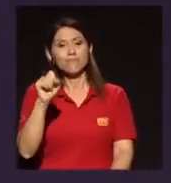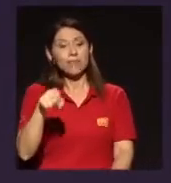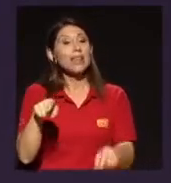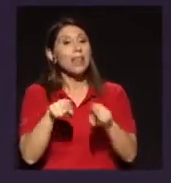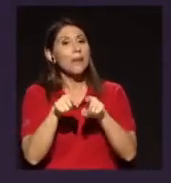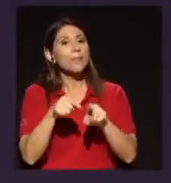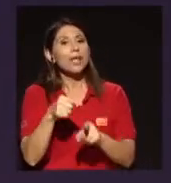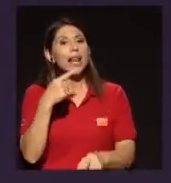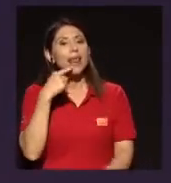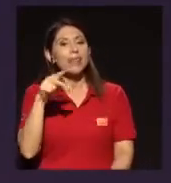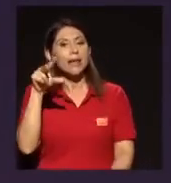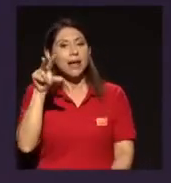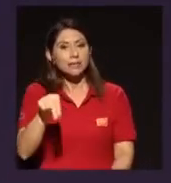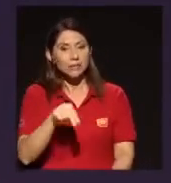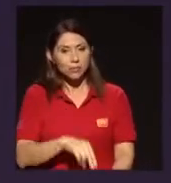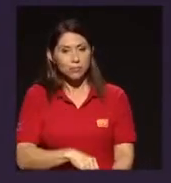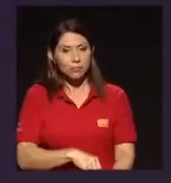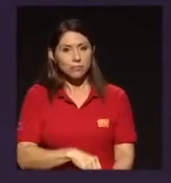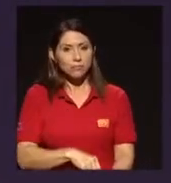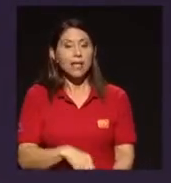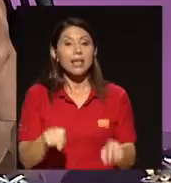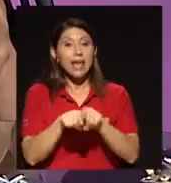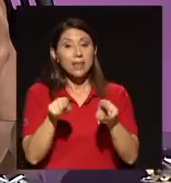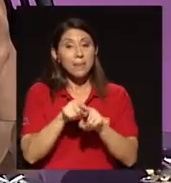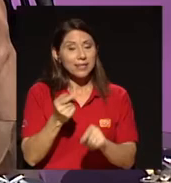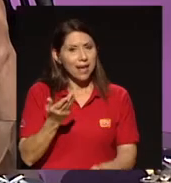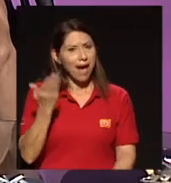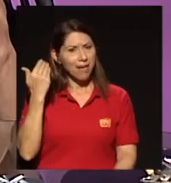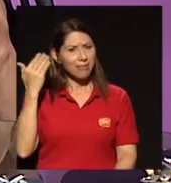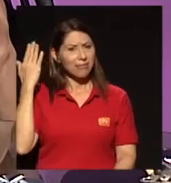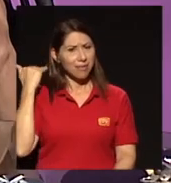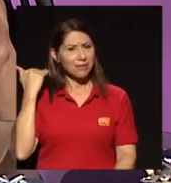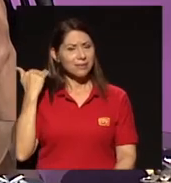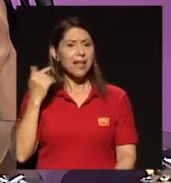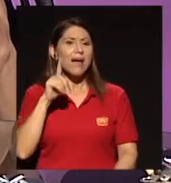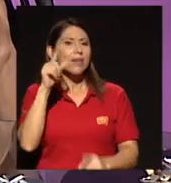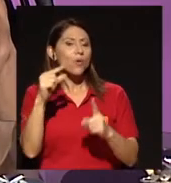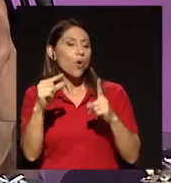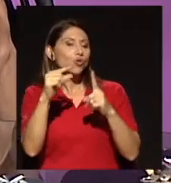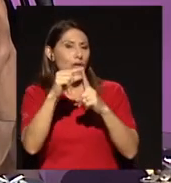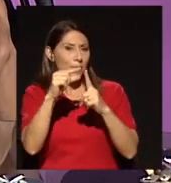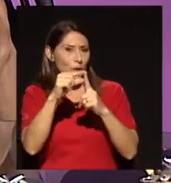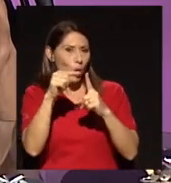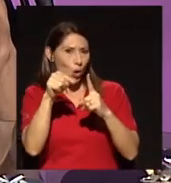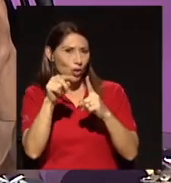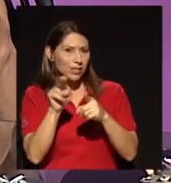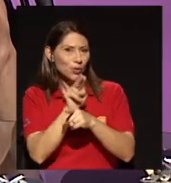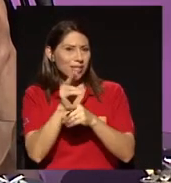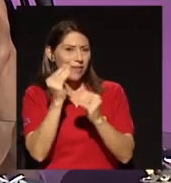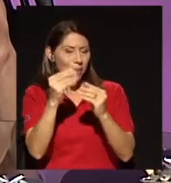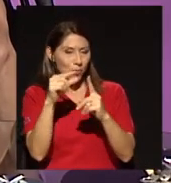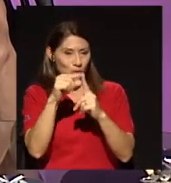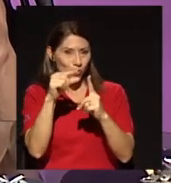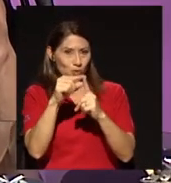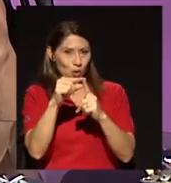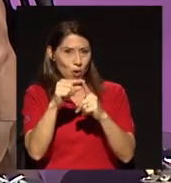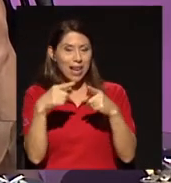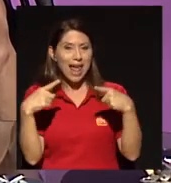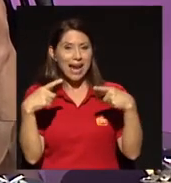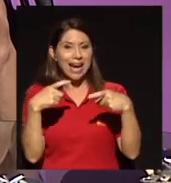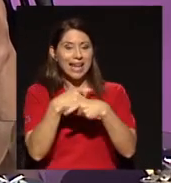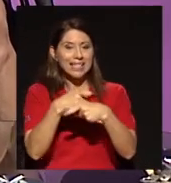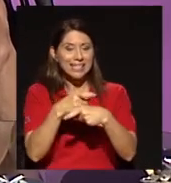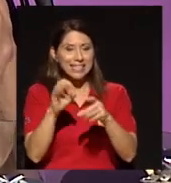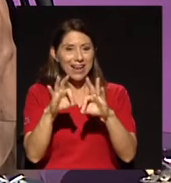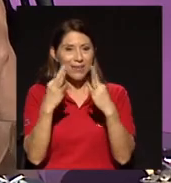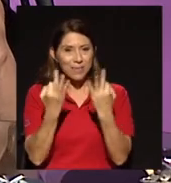yo diría que, y además antes existía un concepto que se utilizaba mucho que era la idea de la crisis de la familia, ¿verdad?